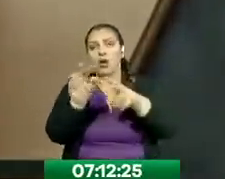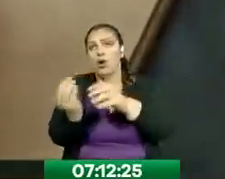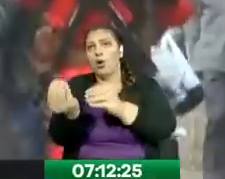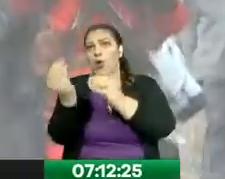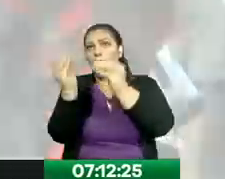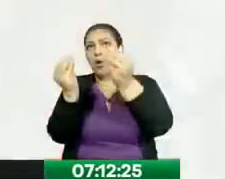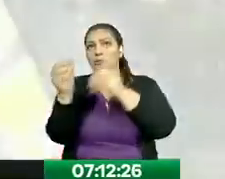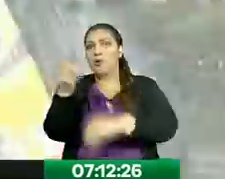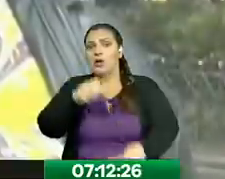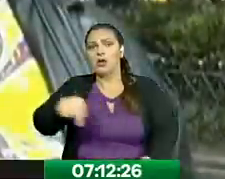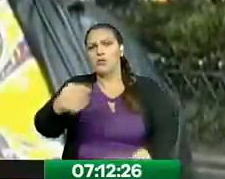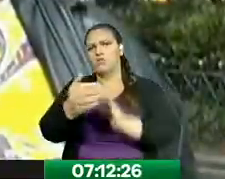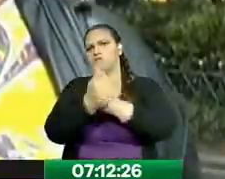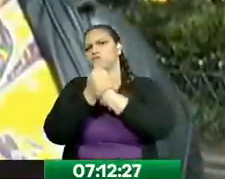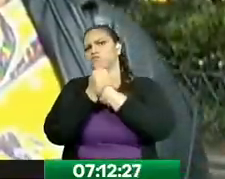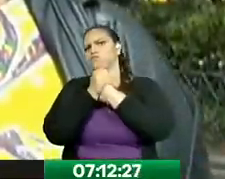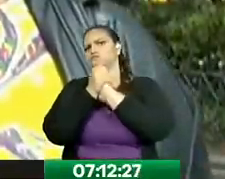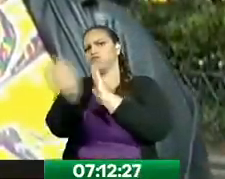deseas